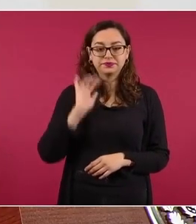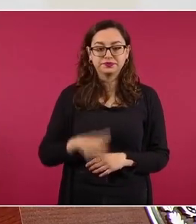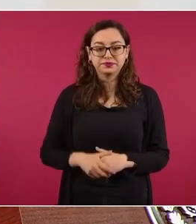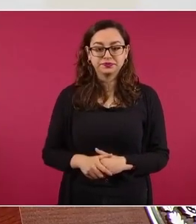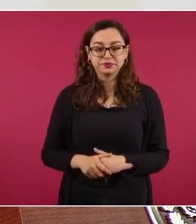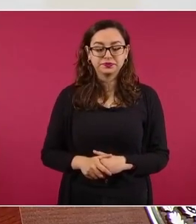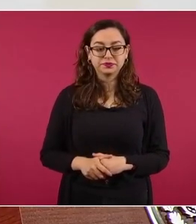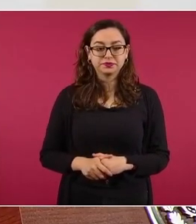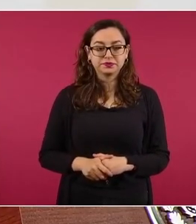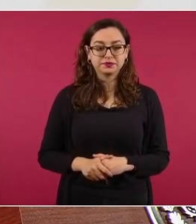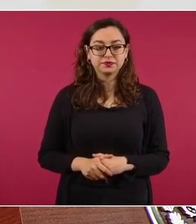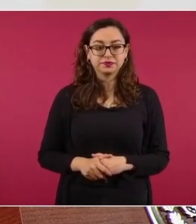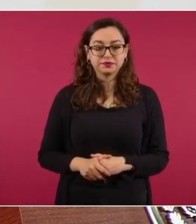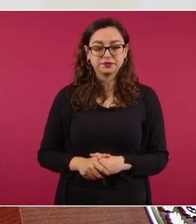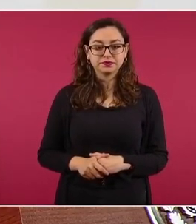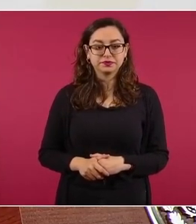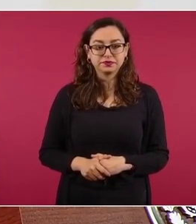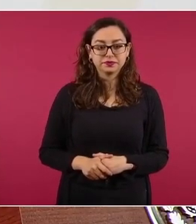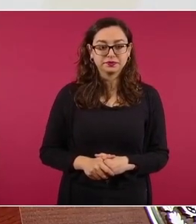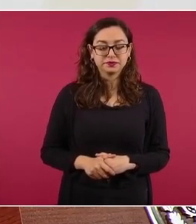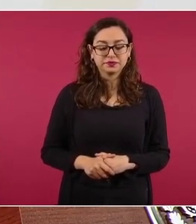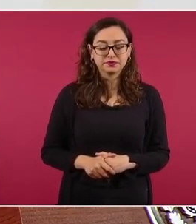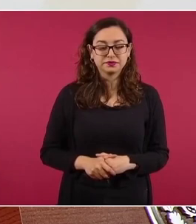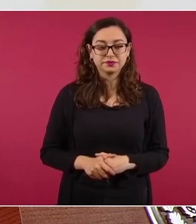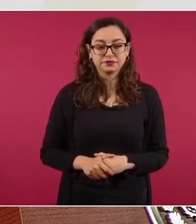Es un síndrome,